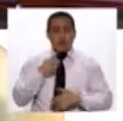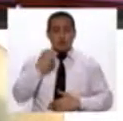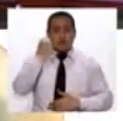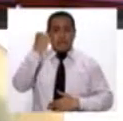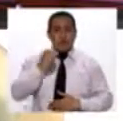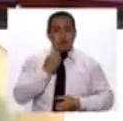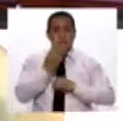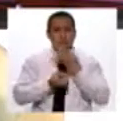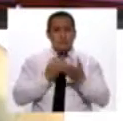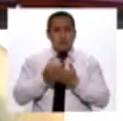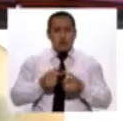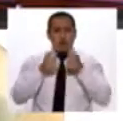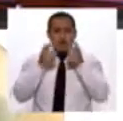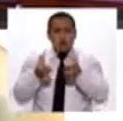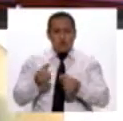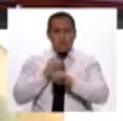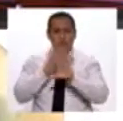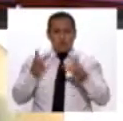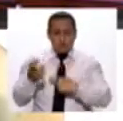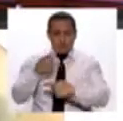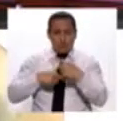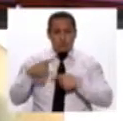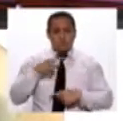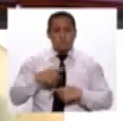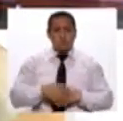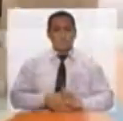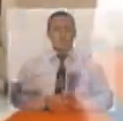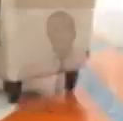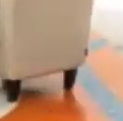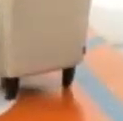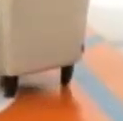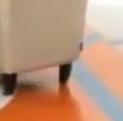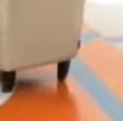Derechos comentando acerca del control difuso. Volvemos.